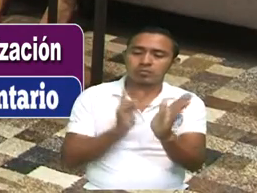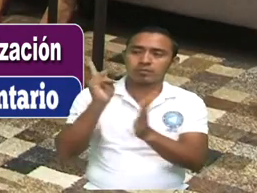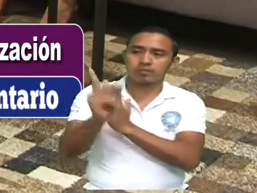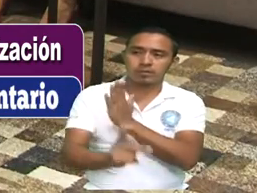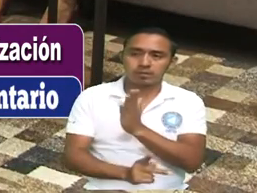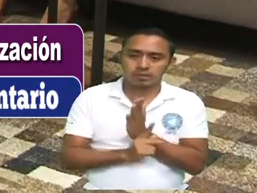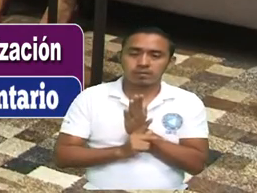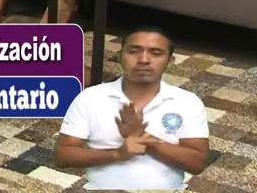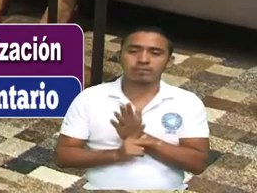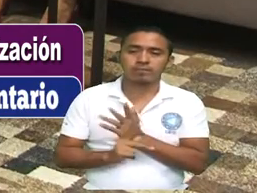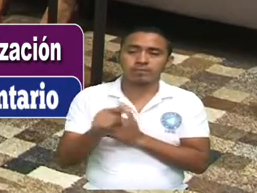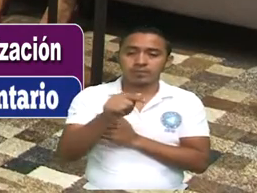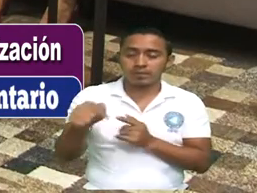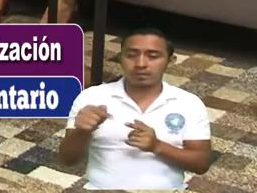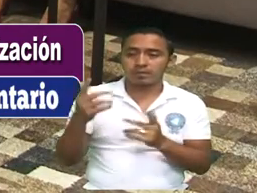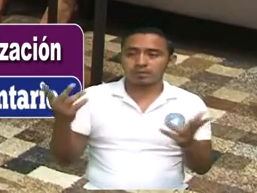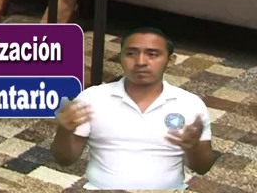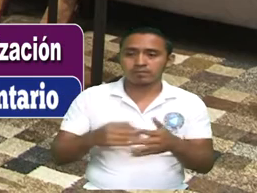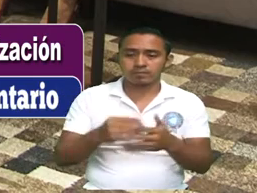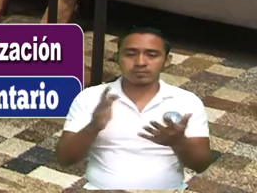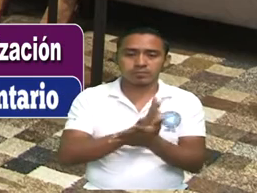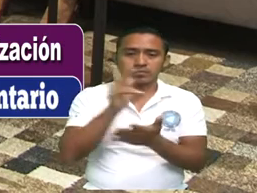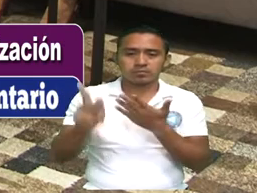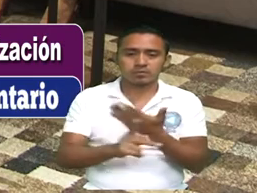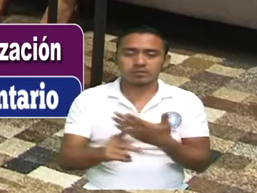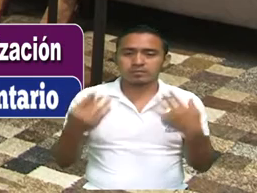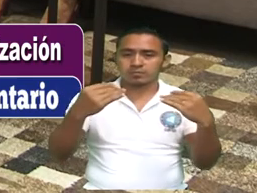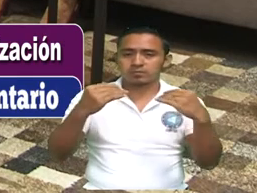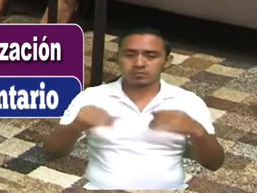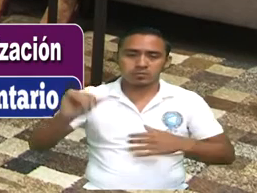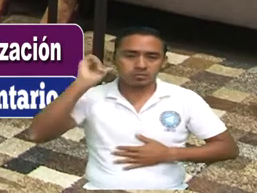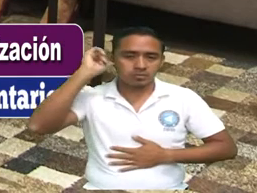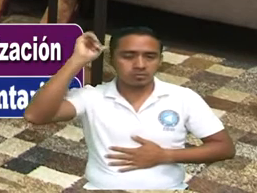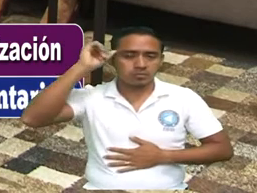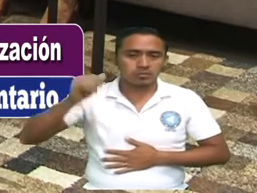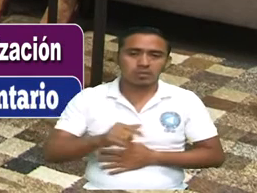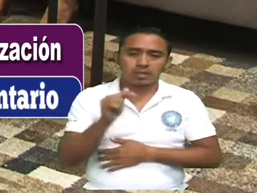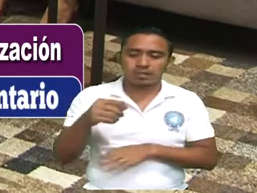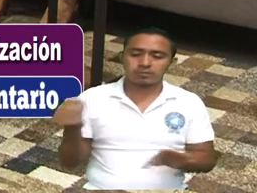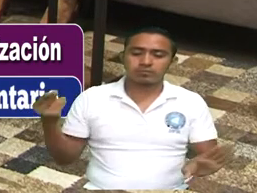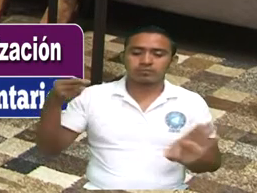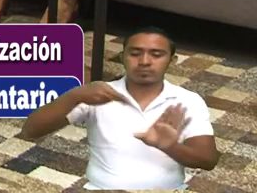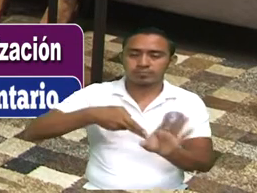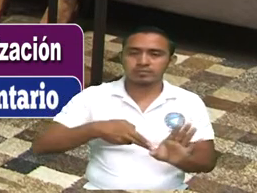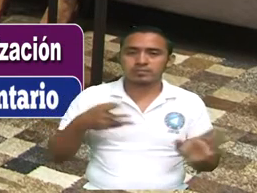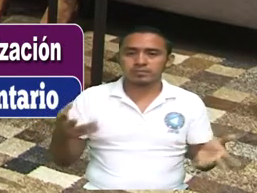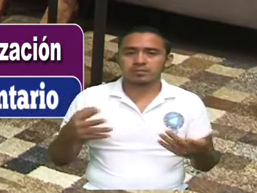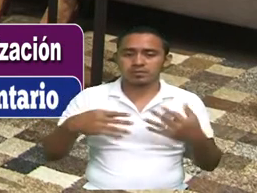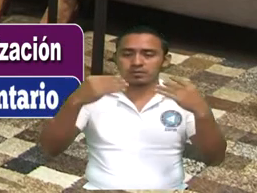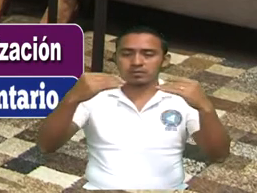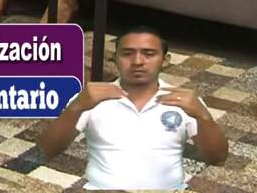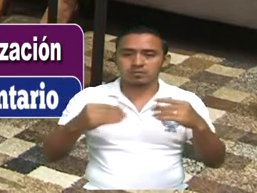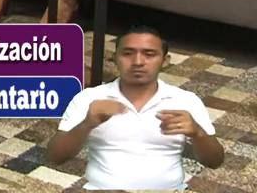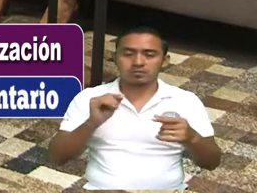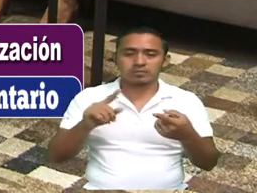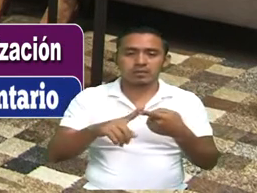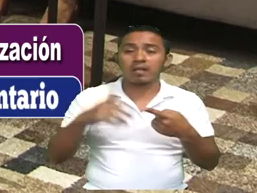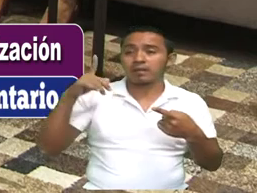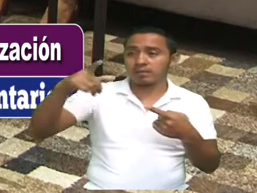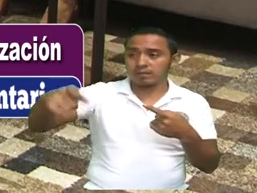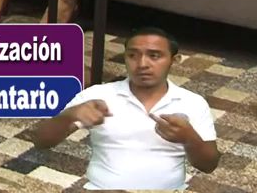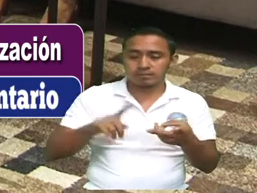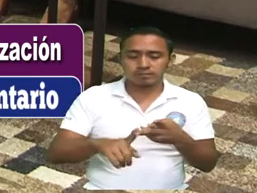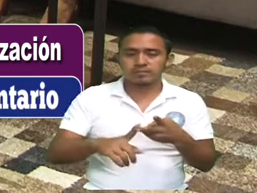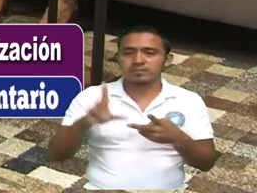toditos los programas, y uno de ellos pues el de educación de adultos, y ahí es donde se inserta lo que es la educación a distancia, la